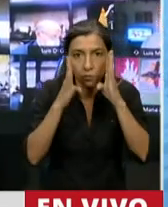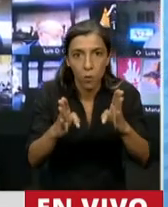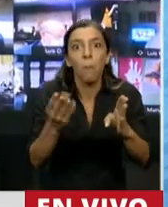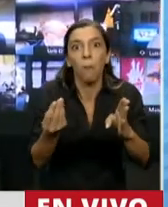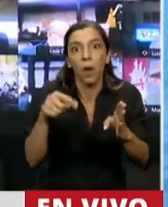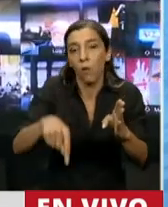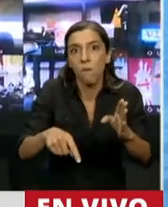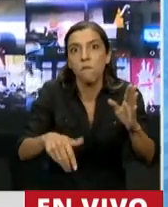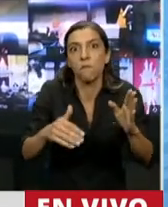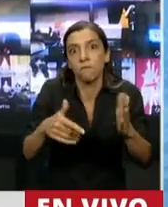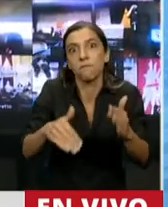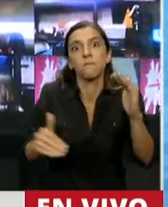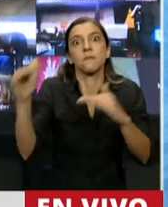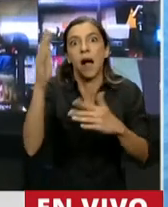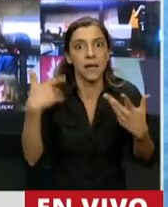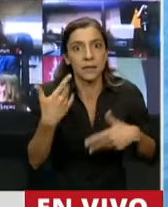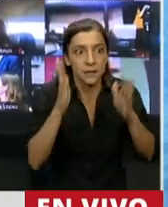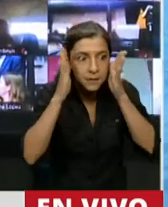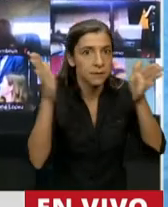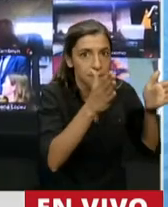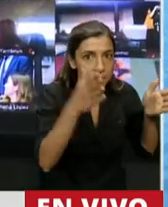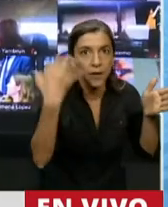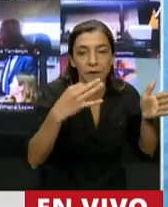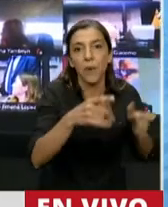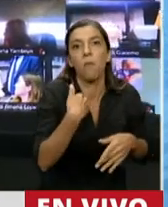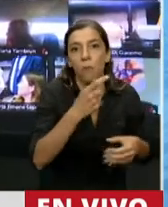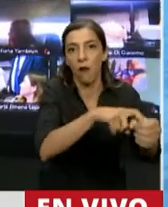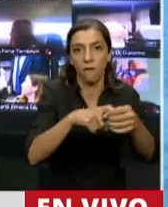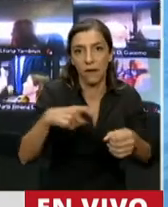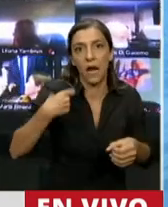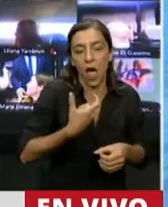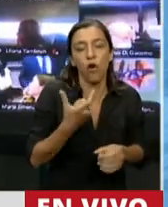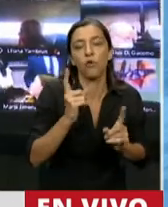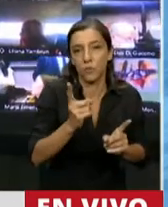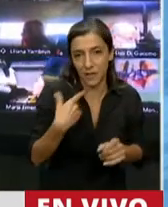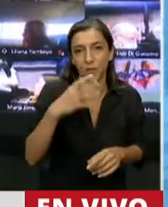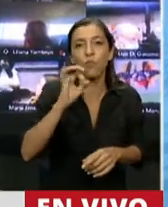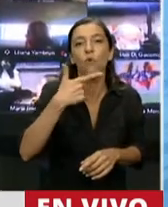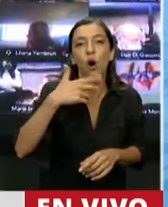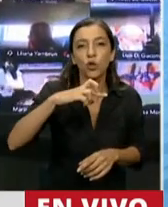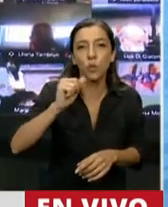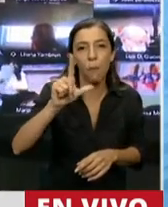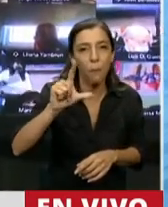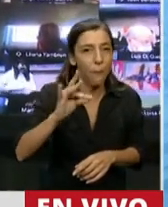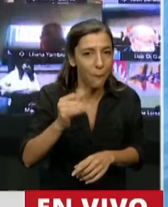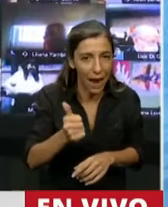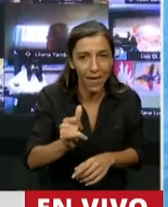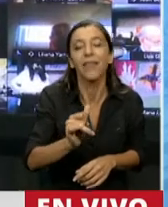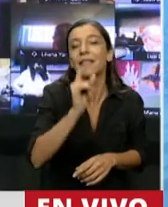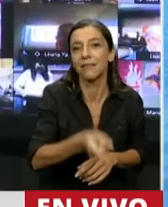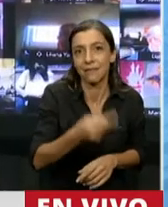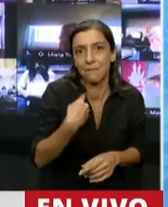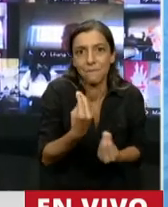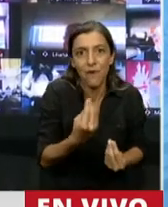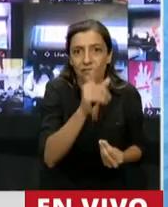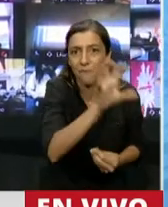situación dejar a la deriva a los afiliados de OSPLAT, de mi provincia, donde la situación es angustiante y